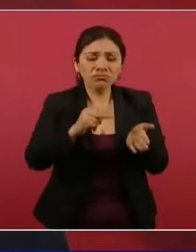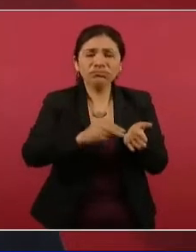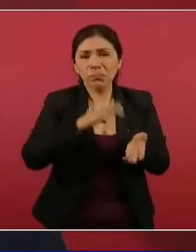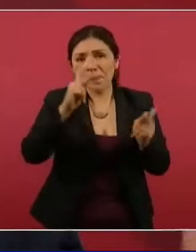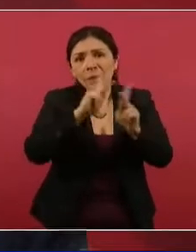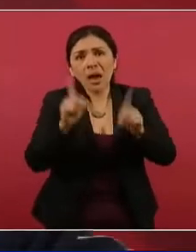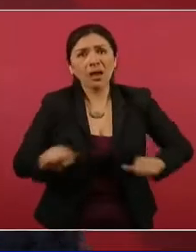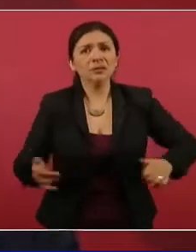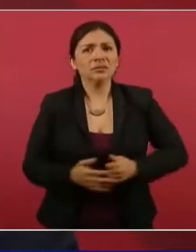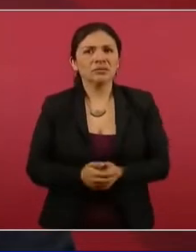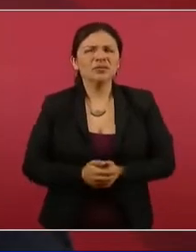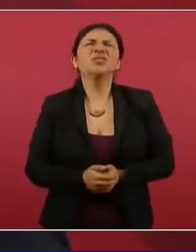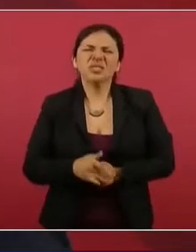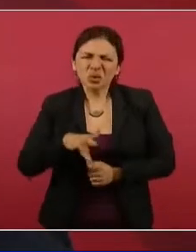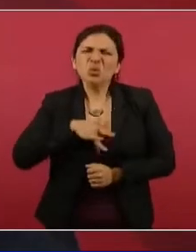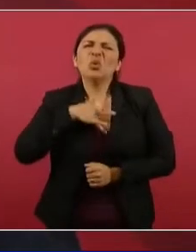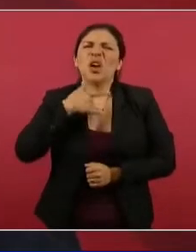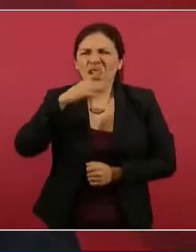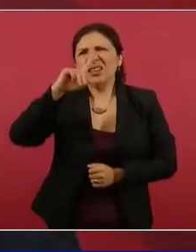a pesar del dolor,